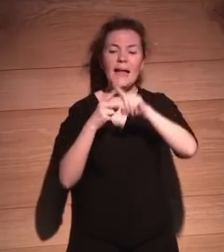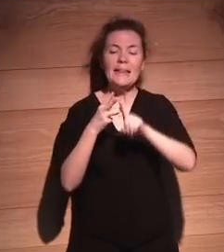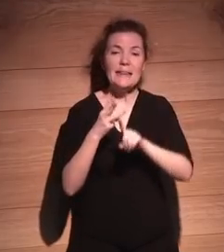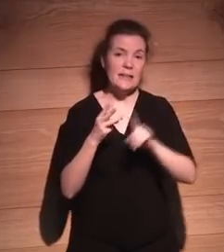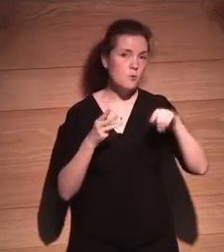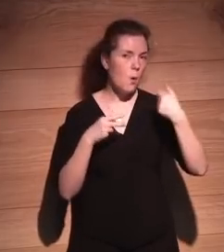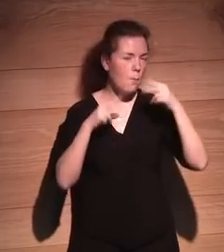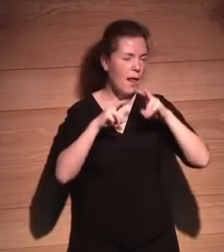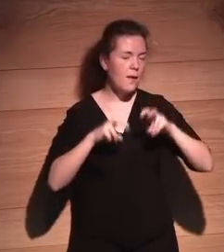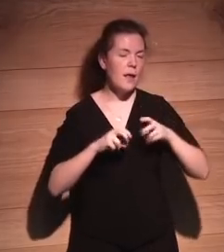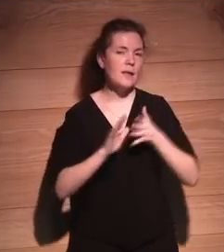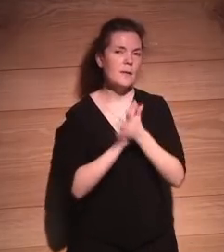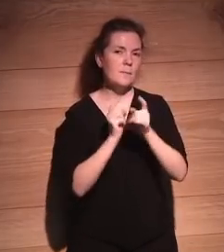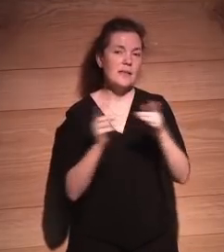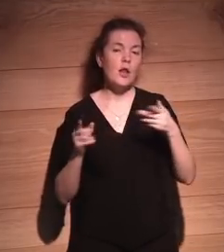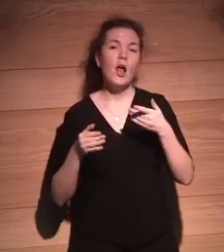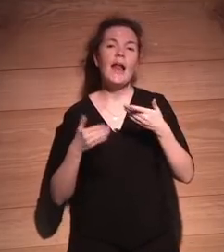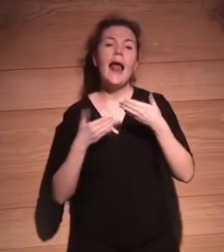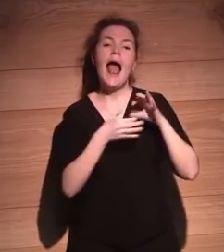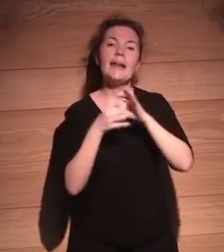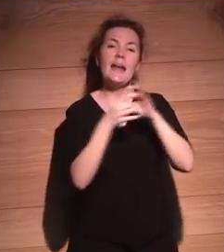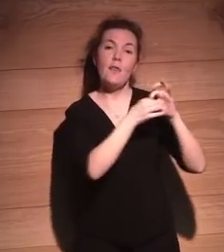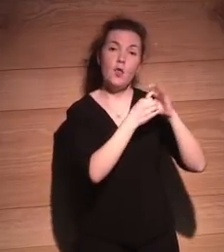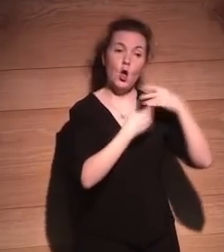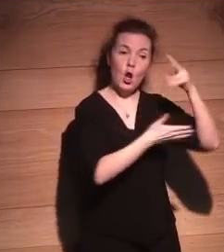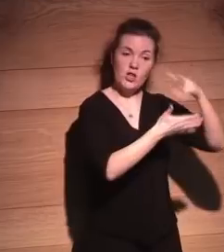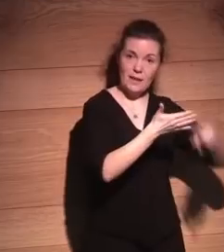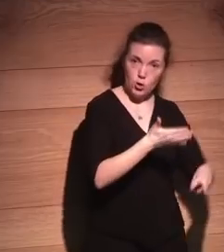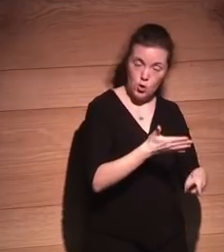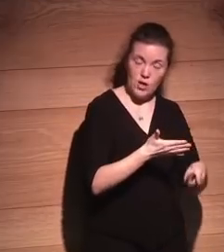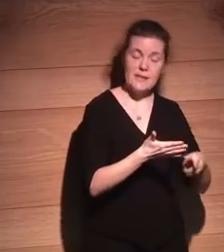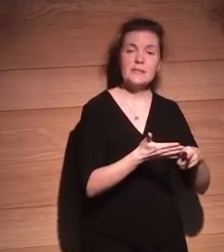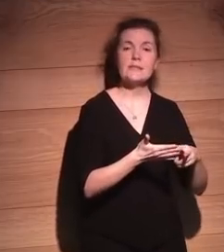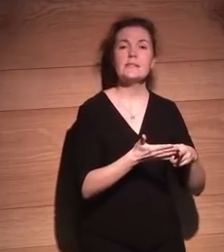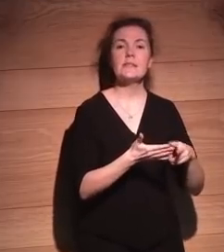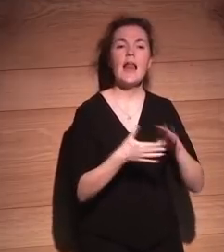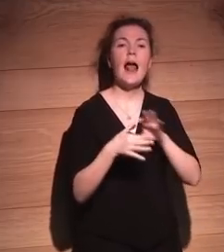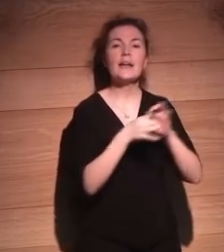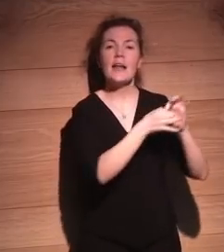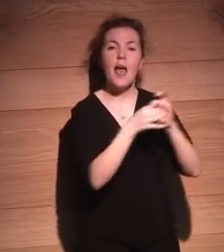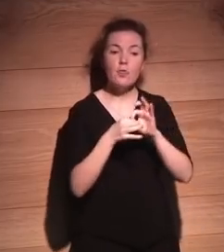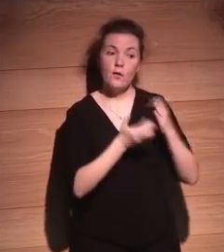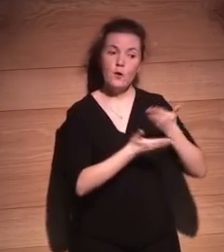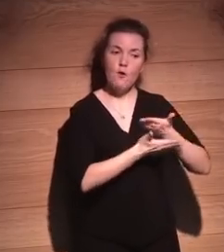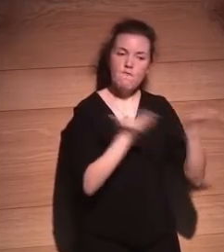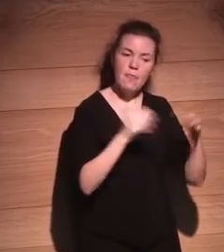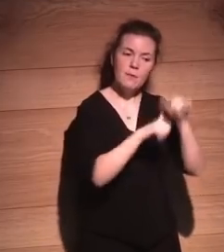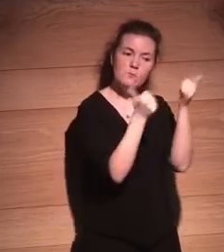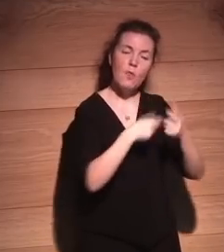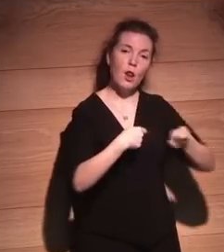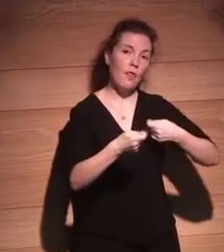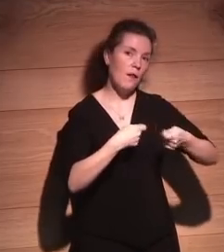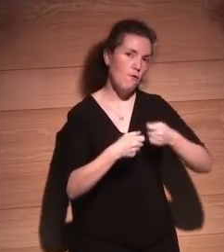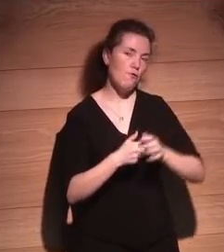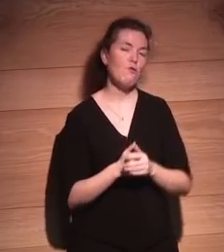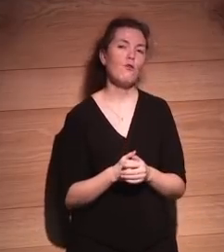después: la relación con los lectores y la relación entre la confianza y el modelo de